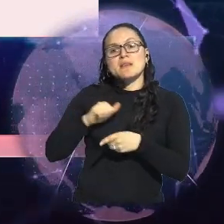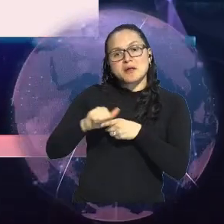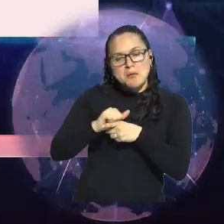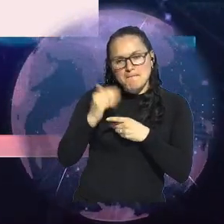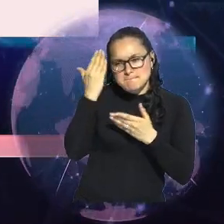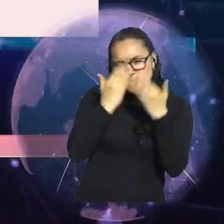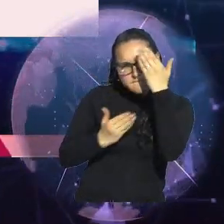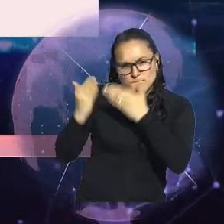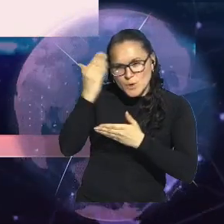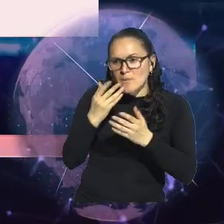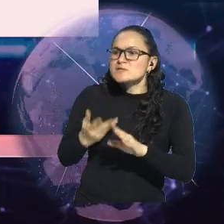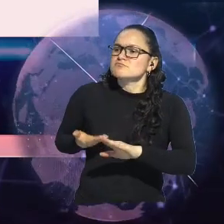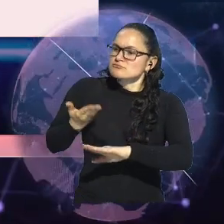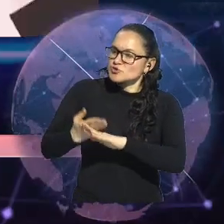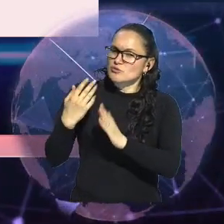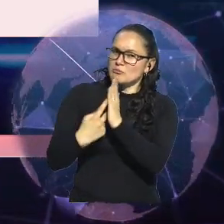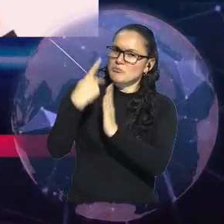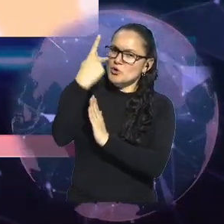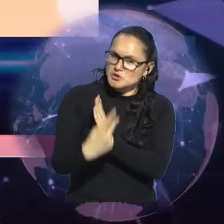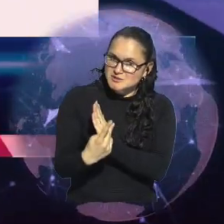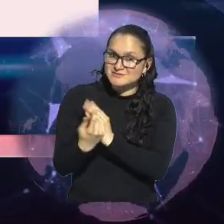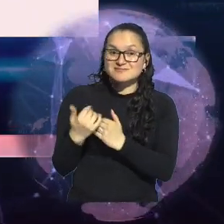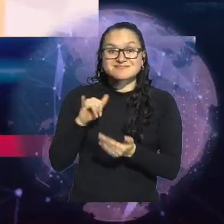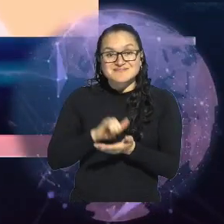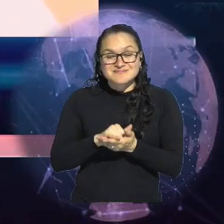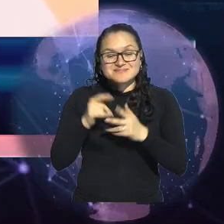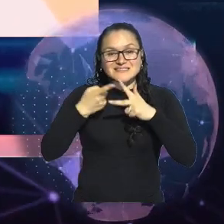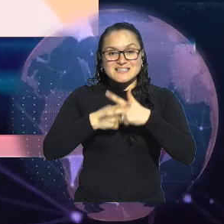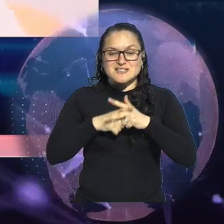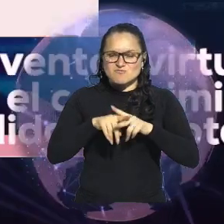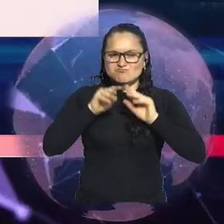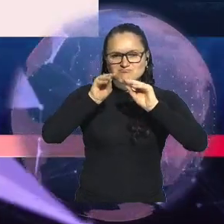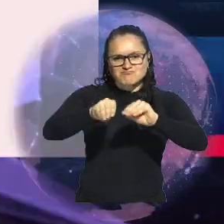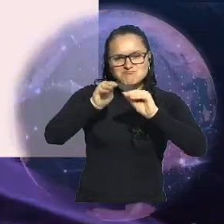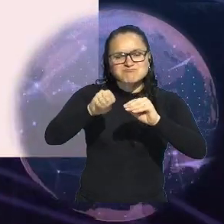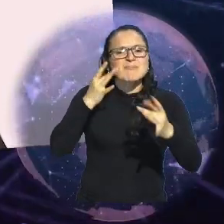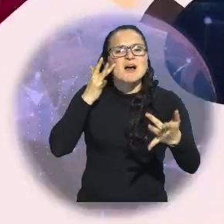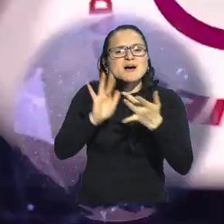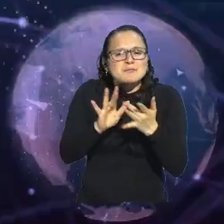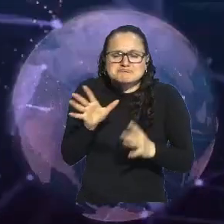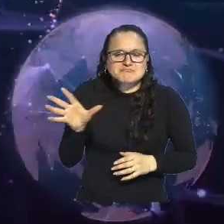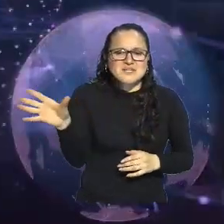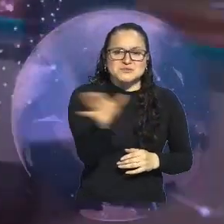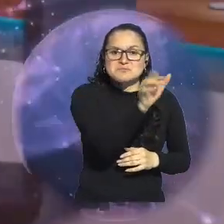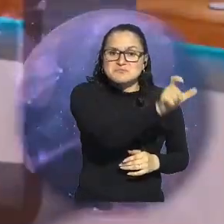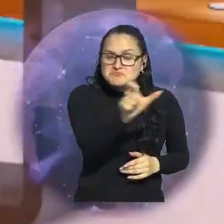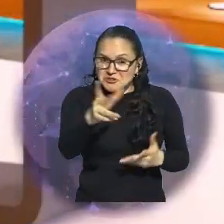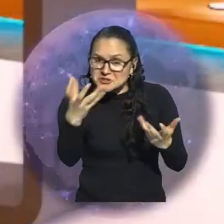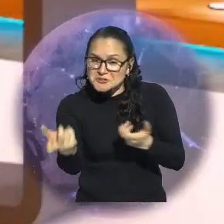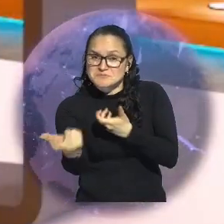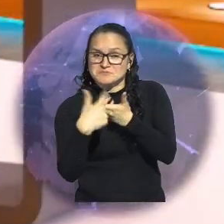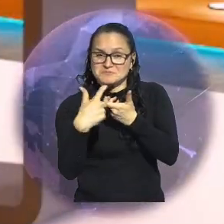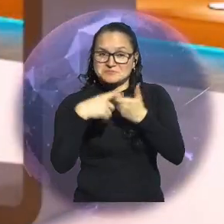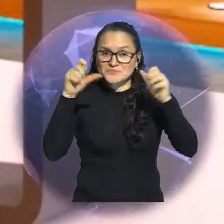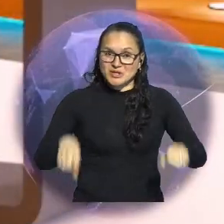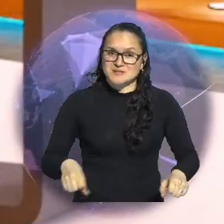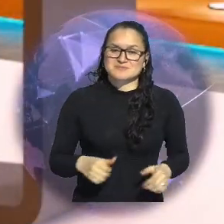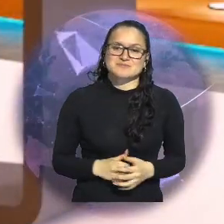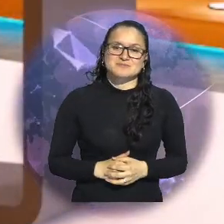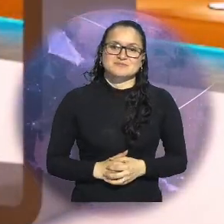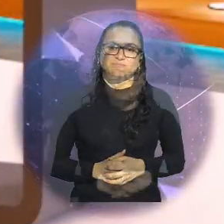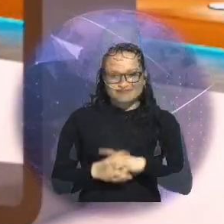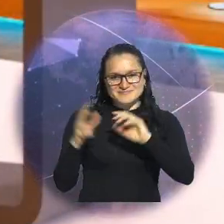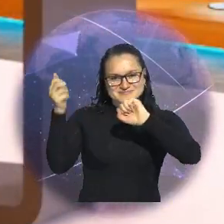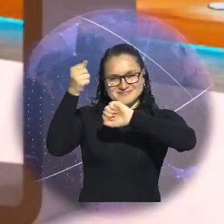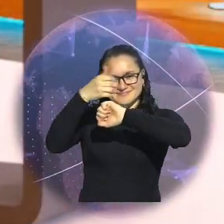proyectos estos talleres y capacitaciones están dirigidos a todos los interesados la comisión de regulación